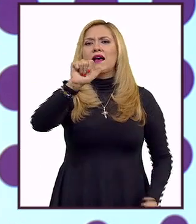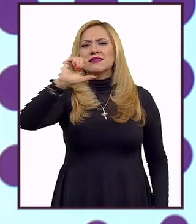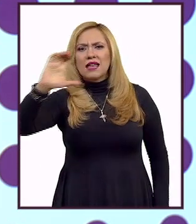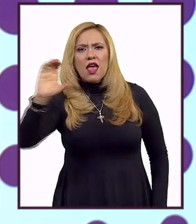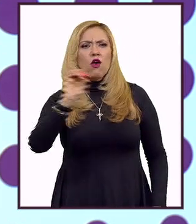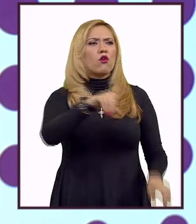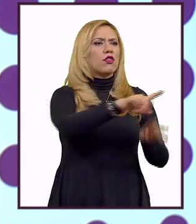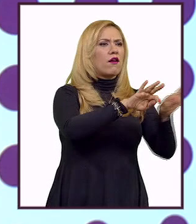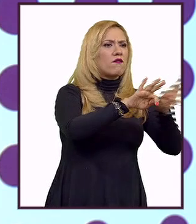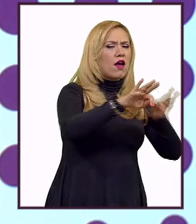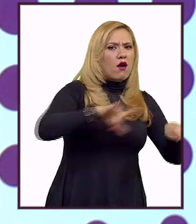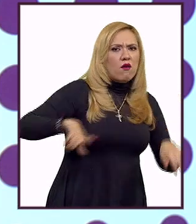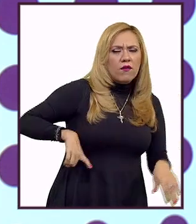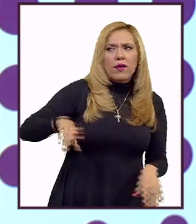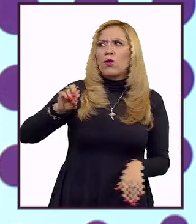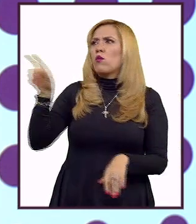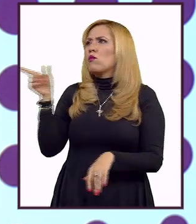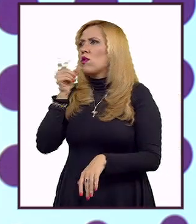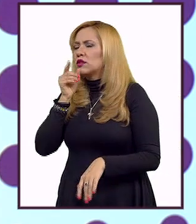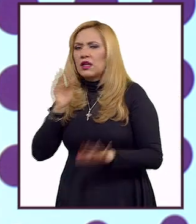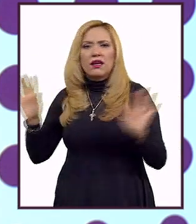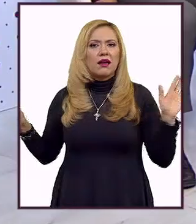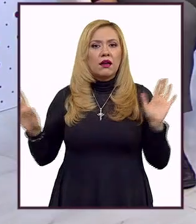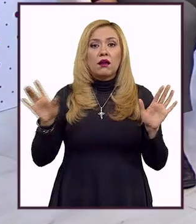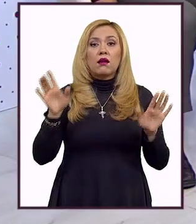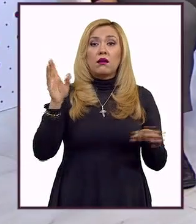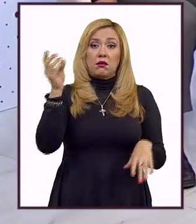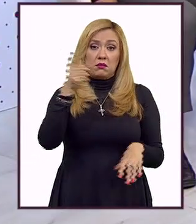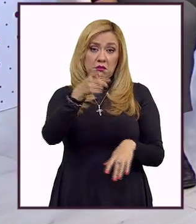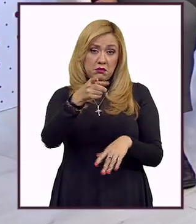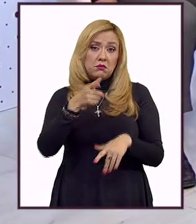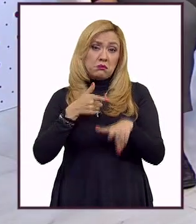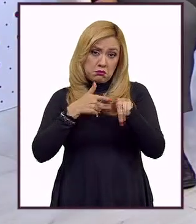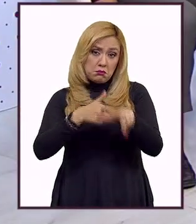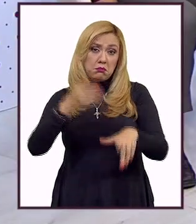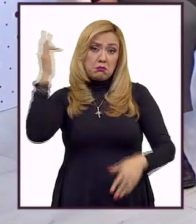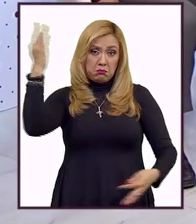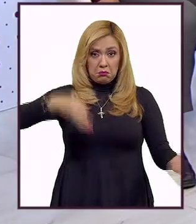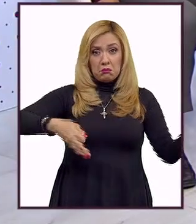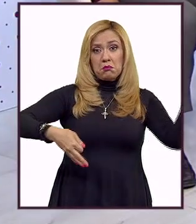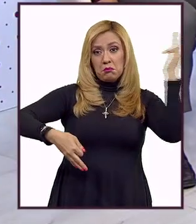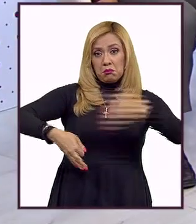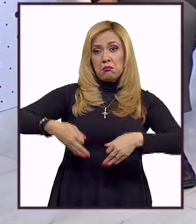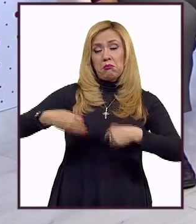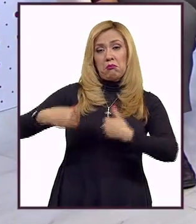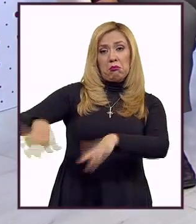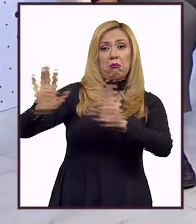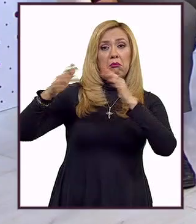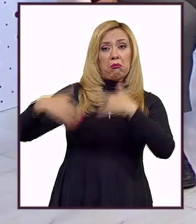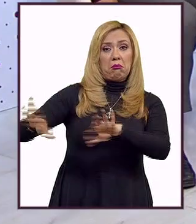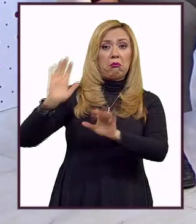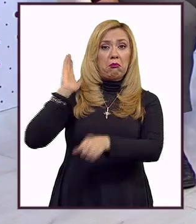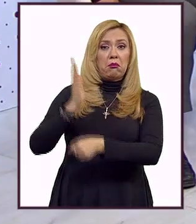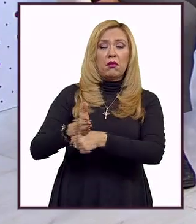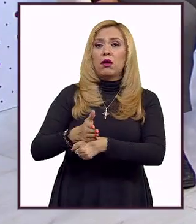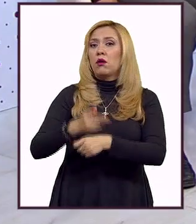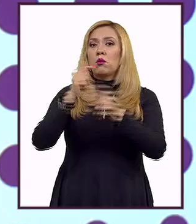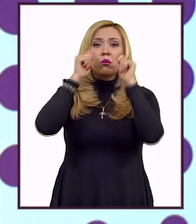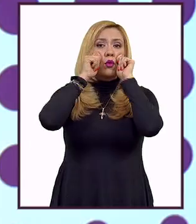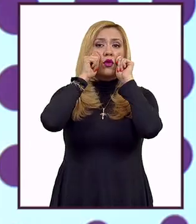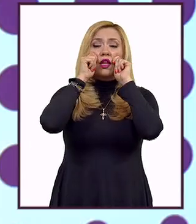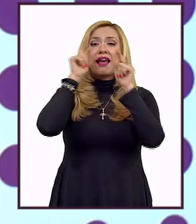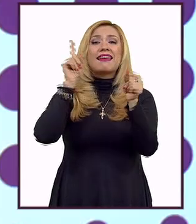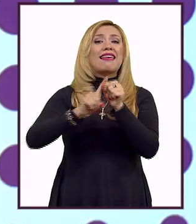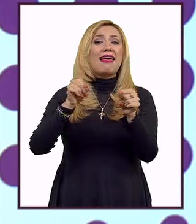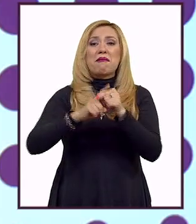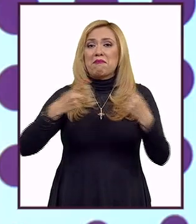funcionario público, es que mientras toleremos, permitamos y continúe impune la tortura, cualquiera, sea quien sea y de la institución